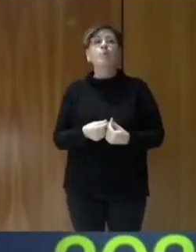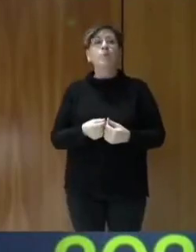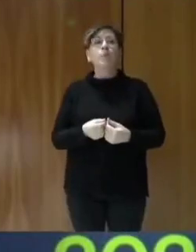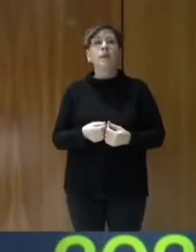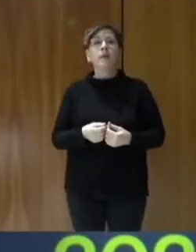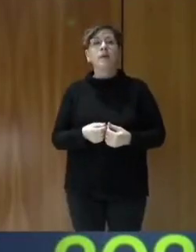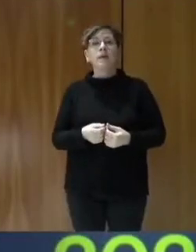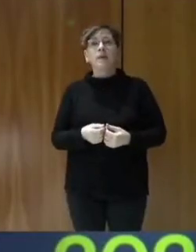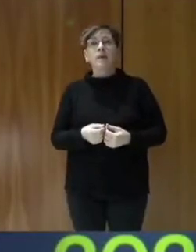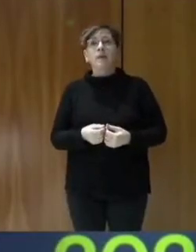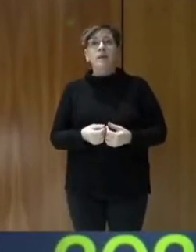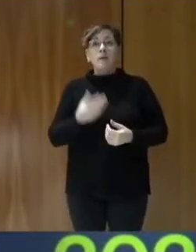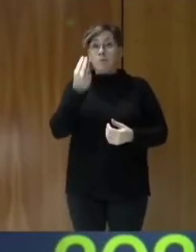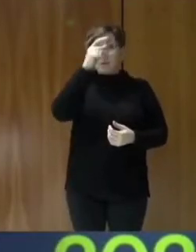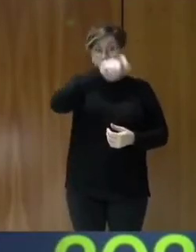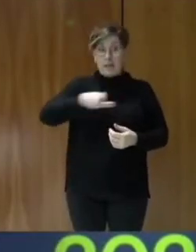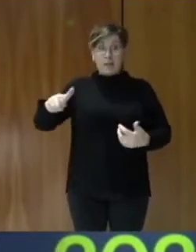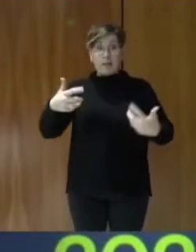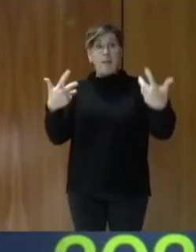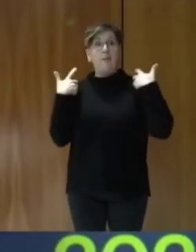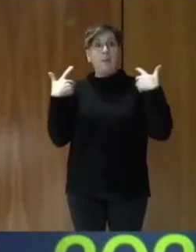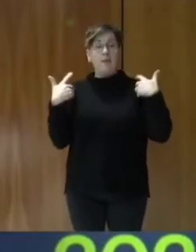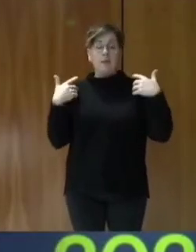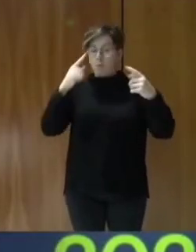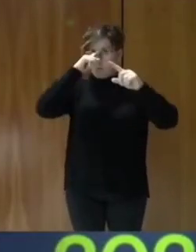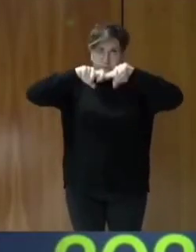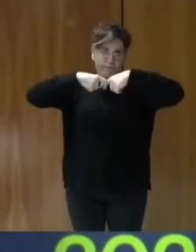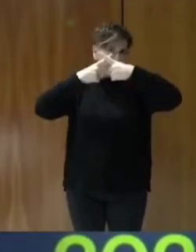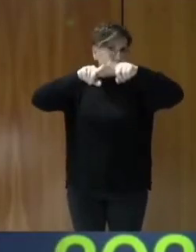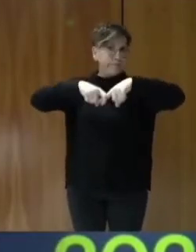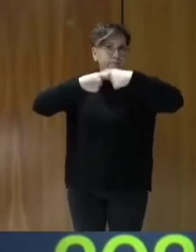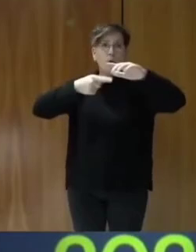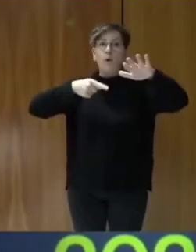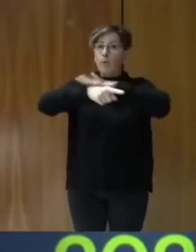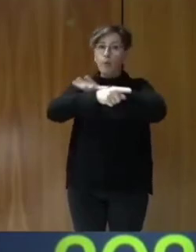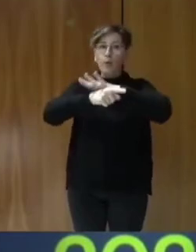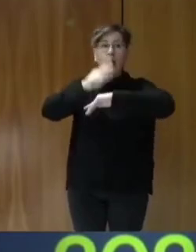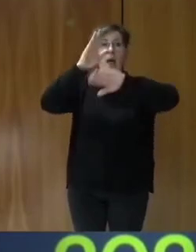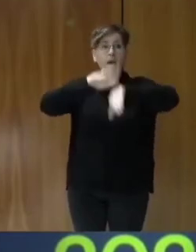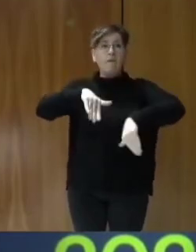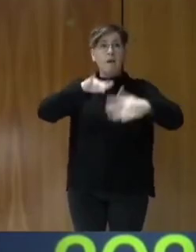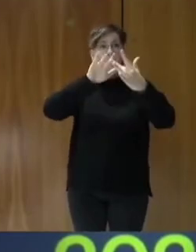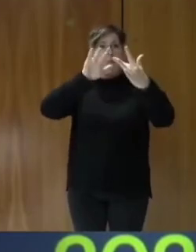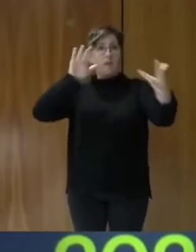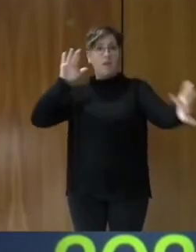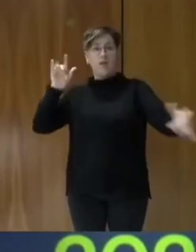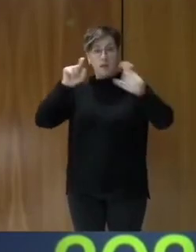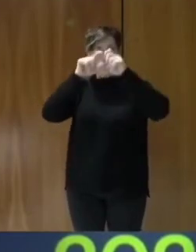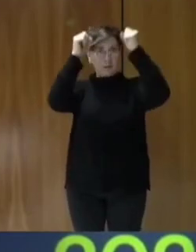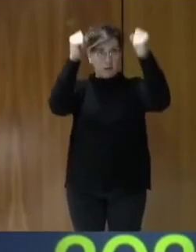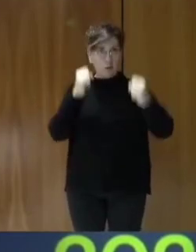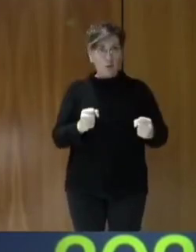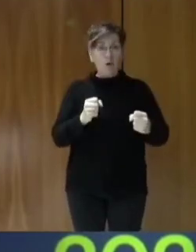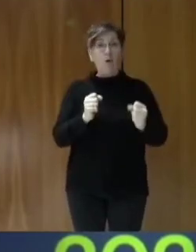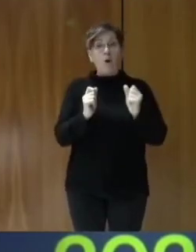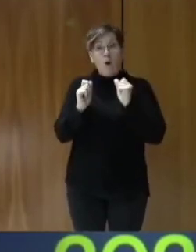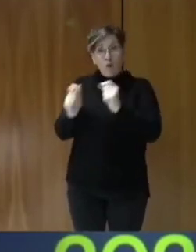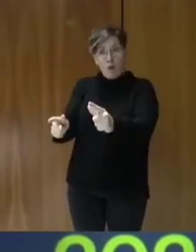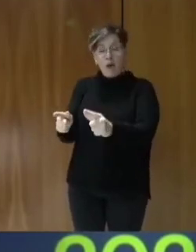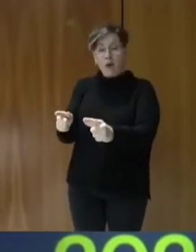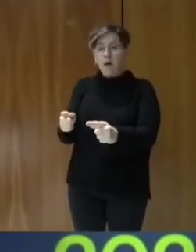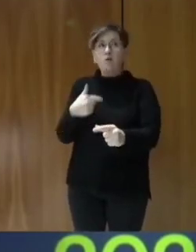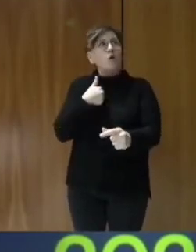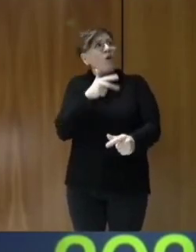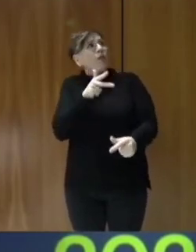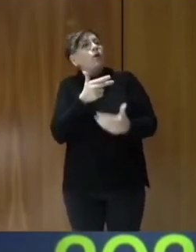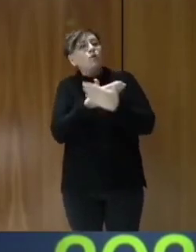Para muchas víctimas hay laberintos burocráticos que les alejan de las instituciones o que a veces les dificultan conocer los propios derechos